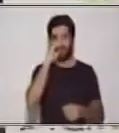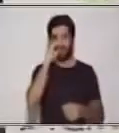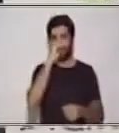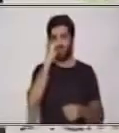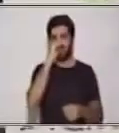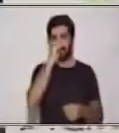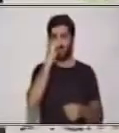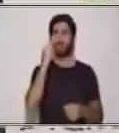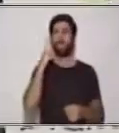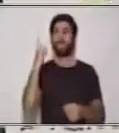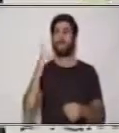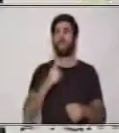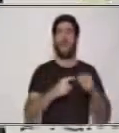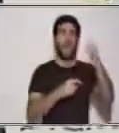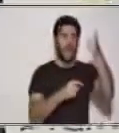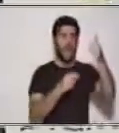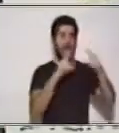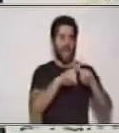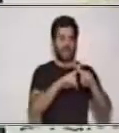más AY.